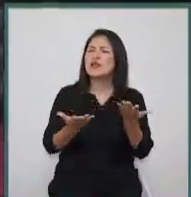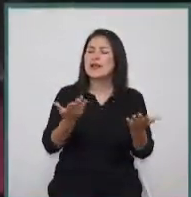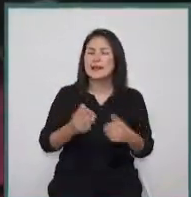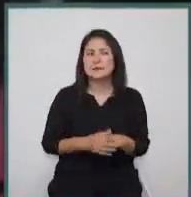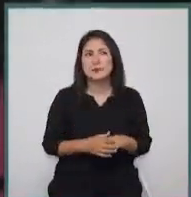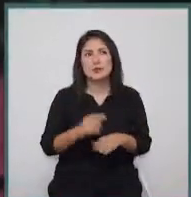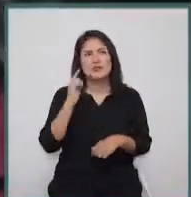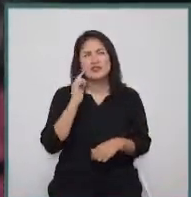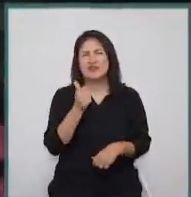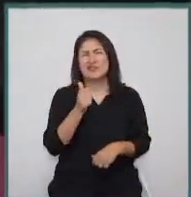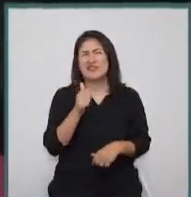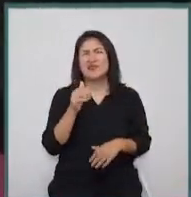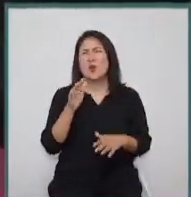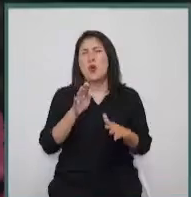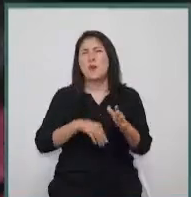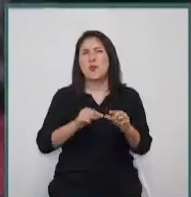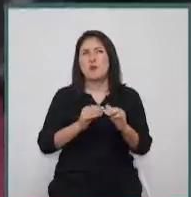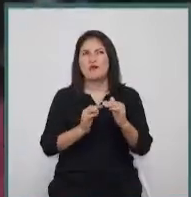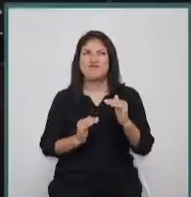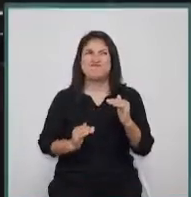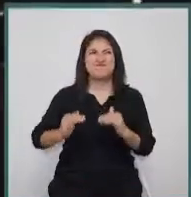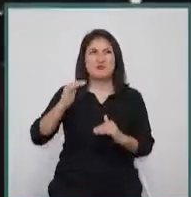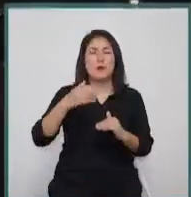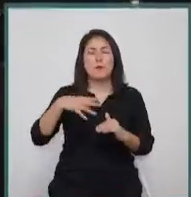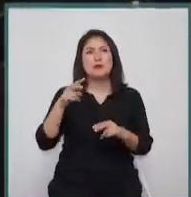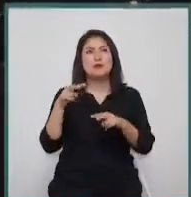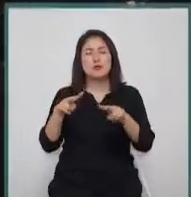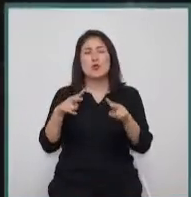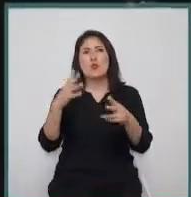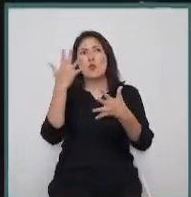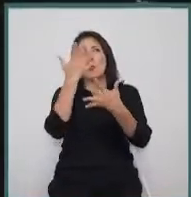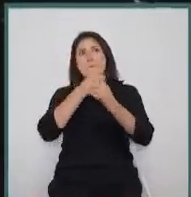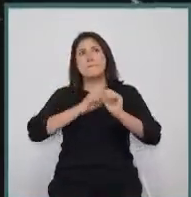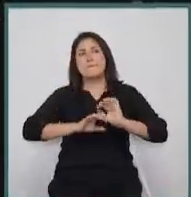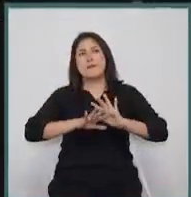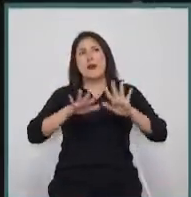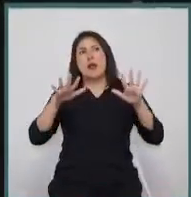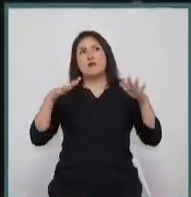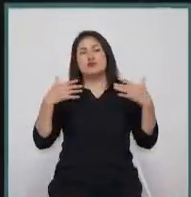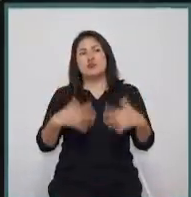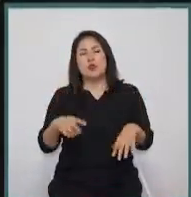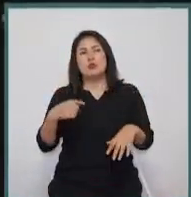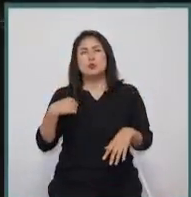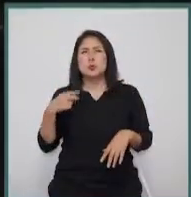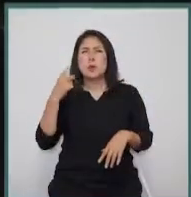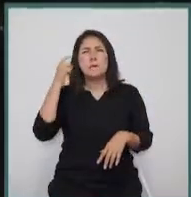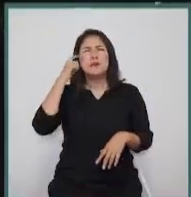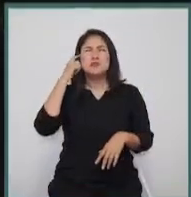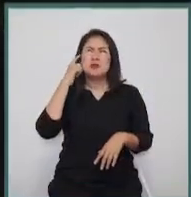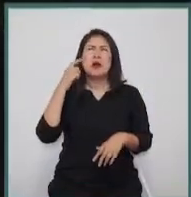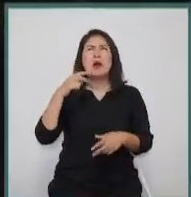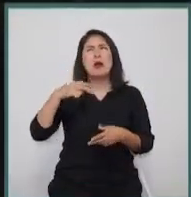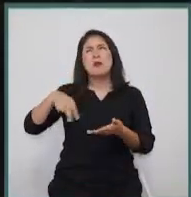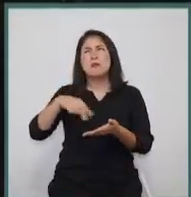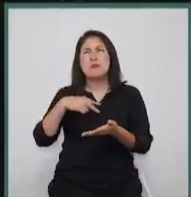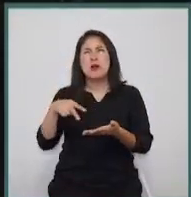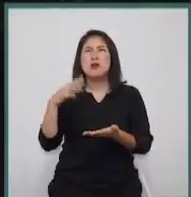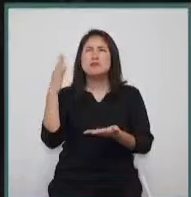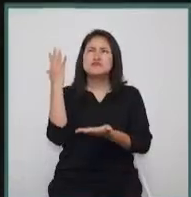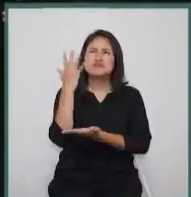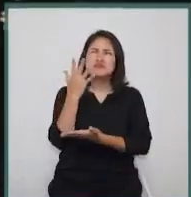al espectáculo? Vaya, 10 queda muy chico. Estuvo realmente espectacular. Uno venía con una idea como